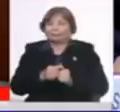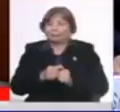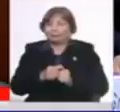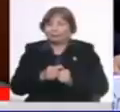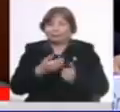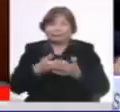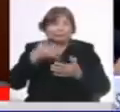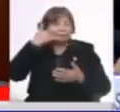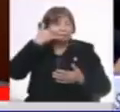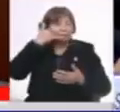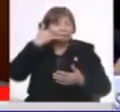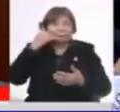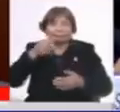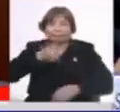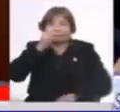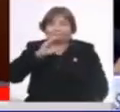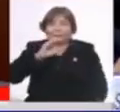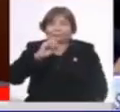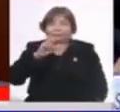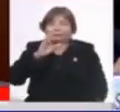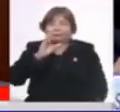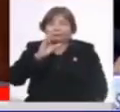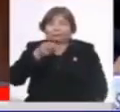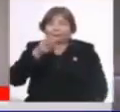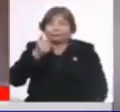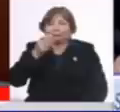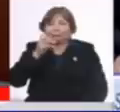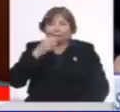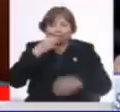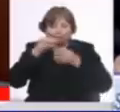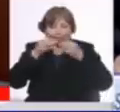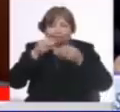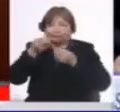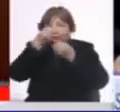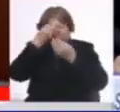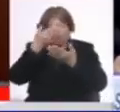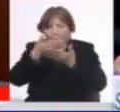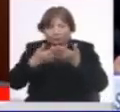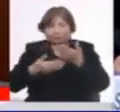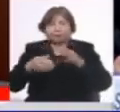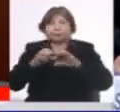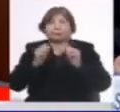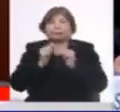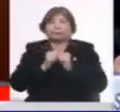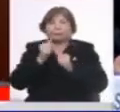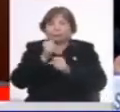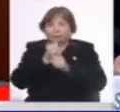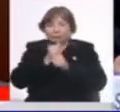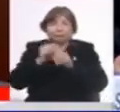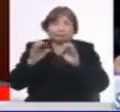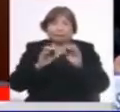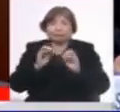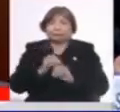por vía telefónica con el coronel Colchao, a quien le solicité que me emita un informe sobre la situación, ¿no?, de los trabajos que se